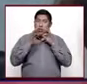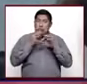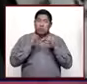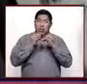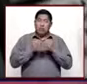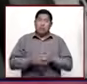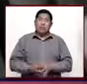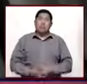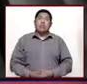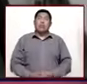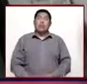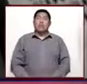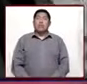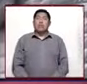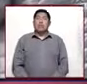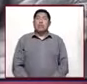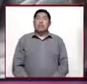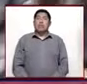que todo.